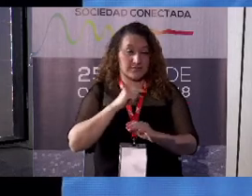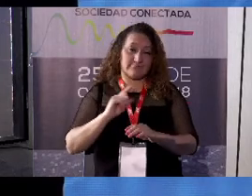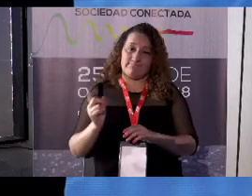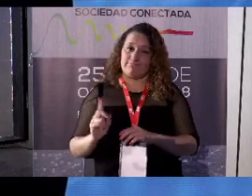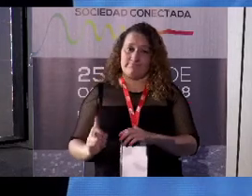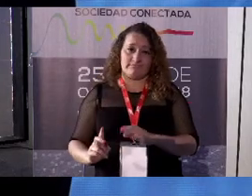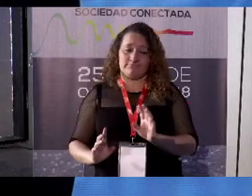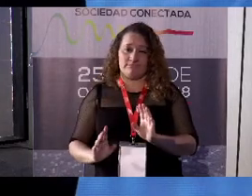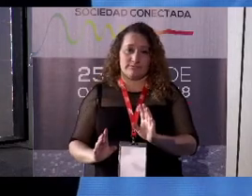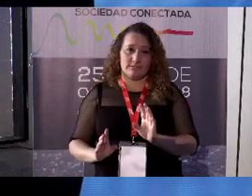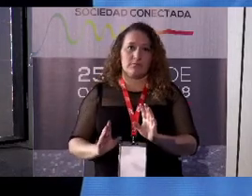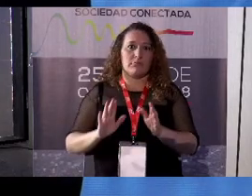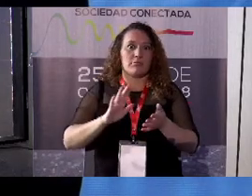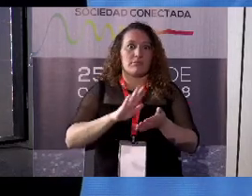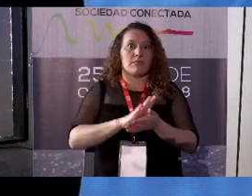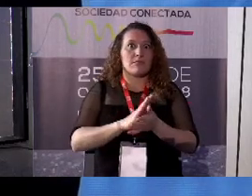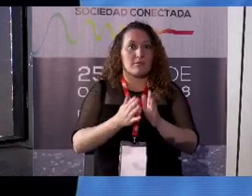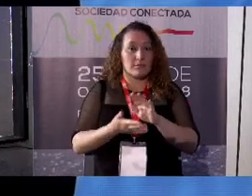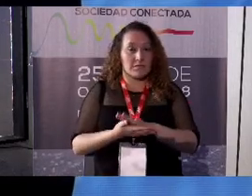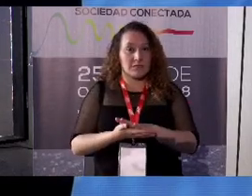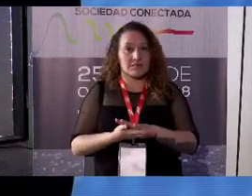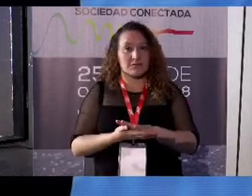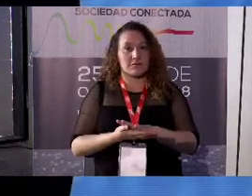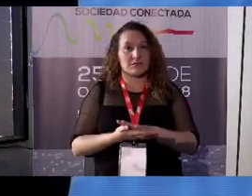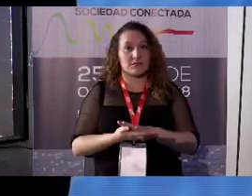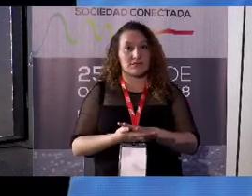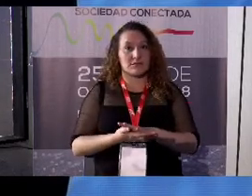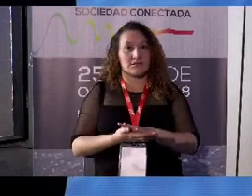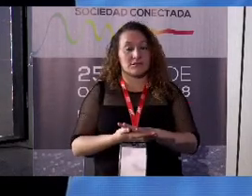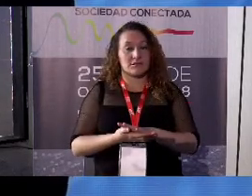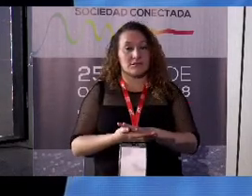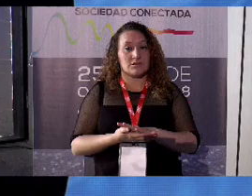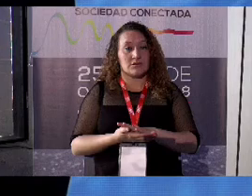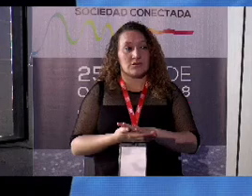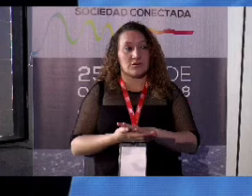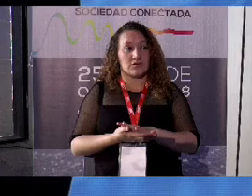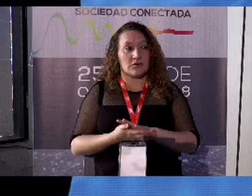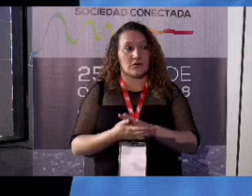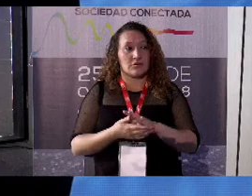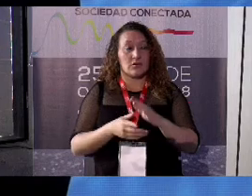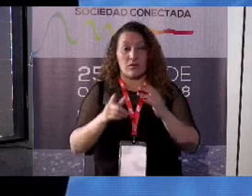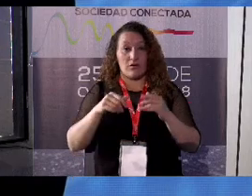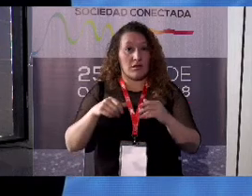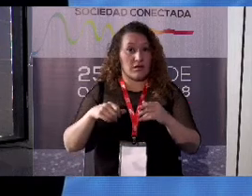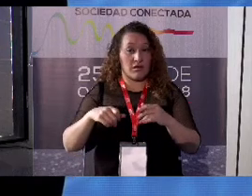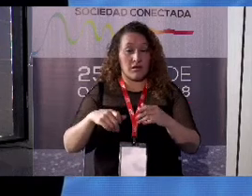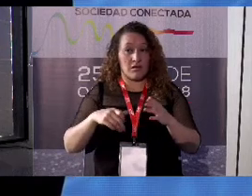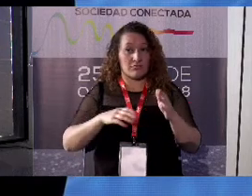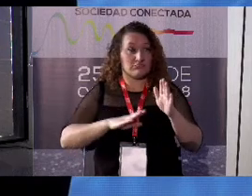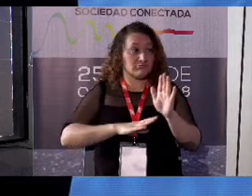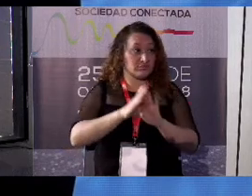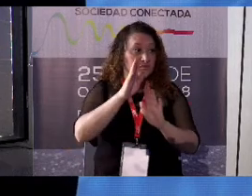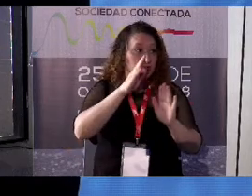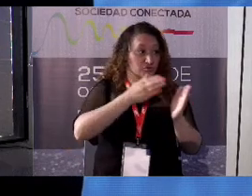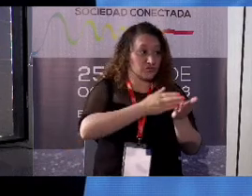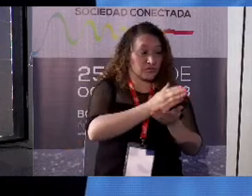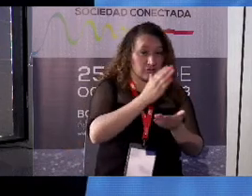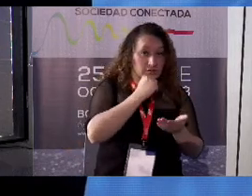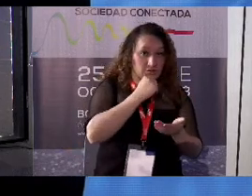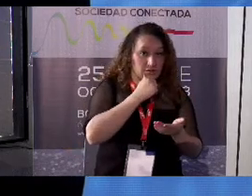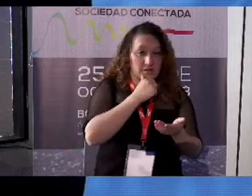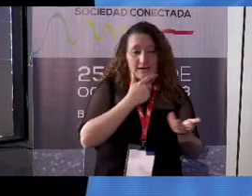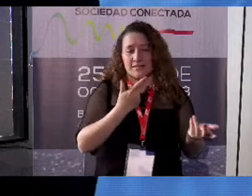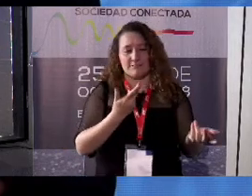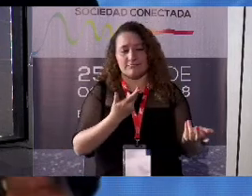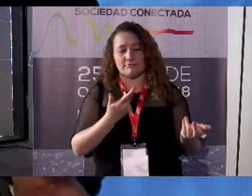que la paz de igual forma no es posible si no tenemos un desarrollo sostenible en cada uno de nuestros